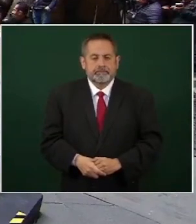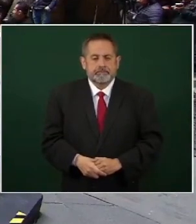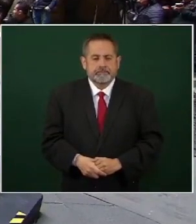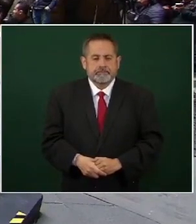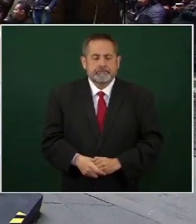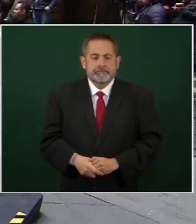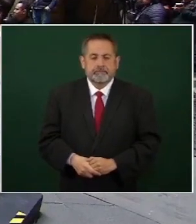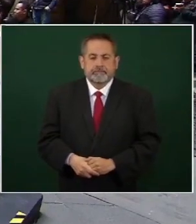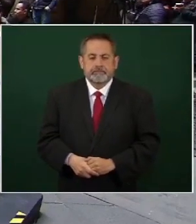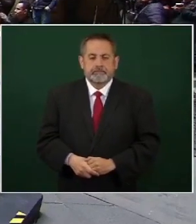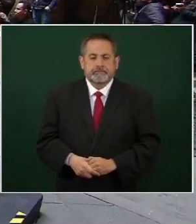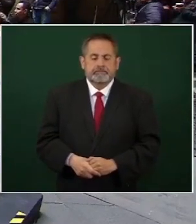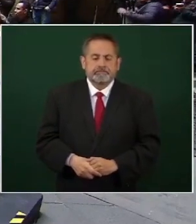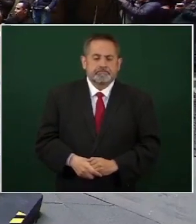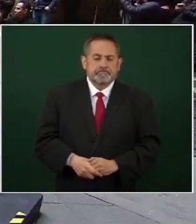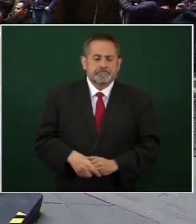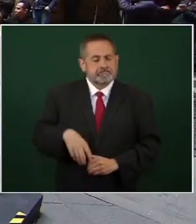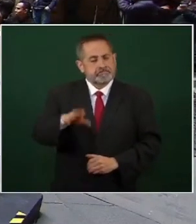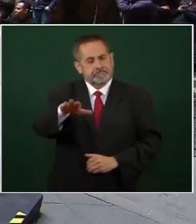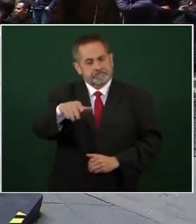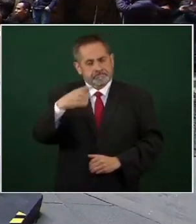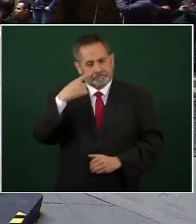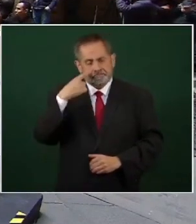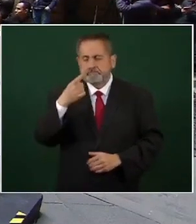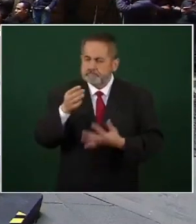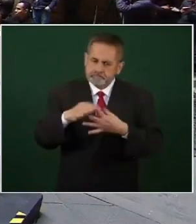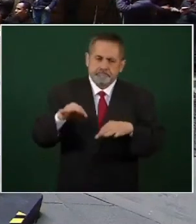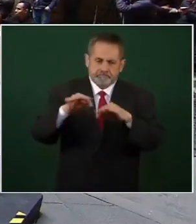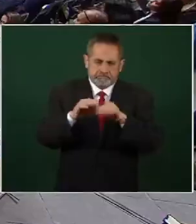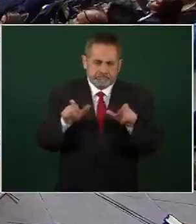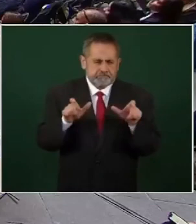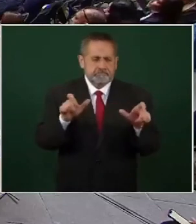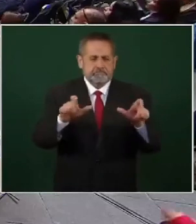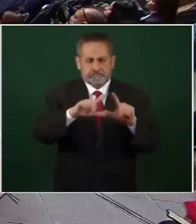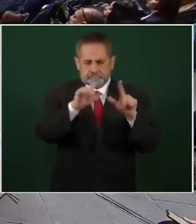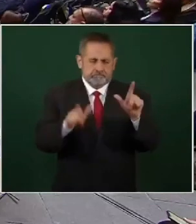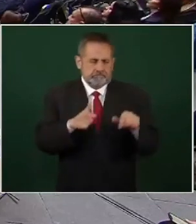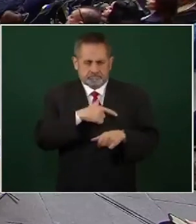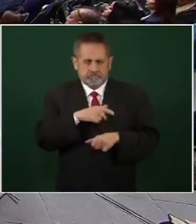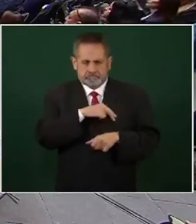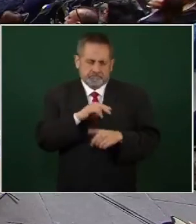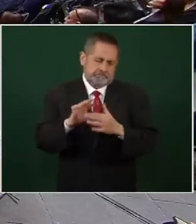Miren, es importante lo de la Guardia, ¿no?